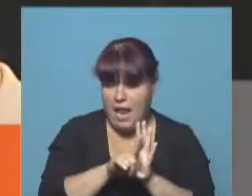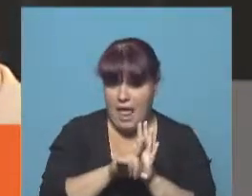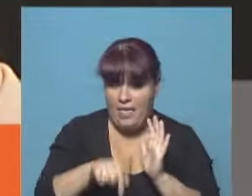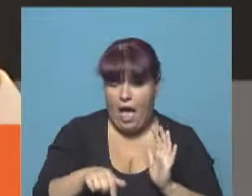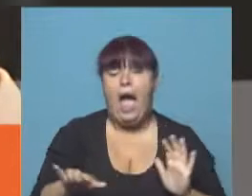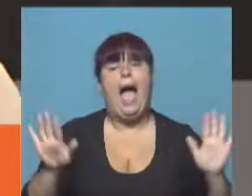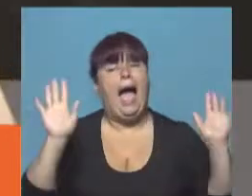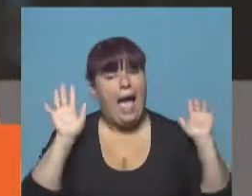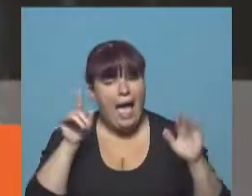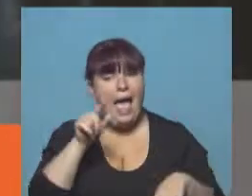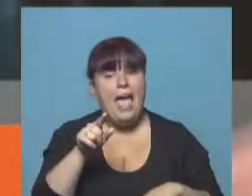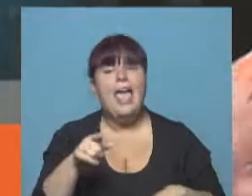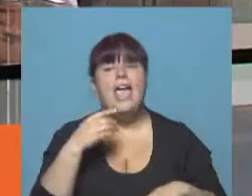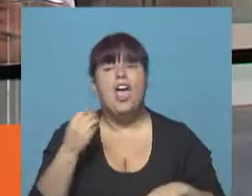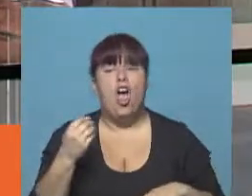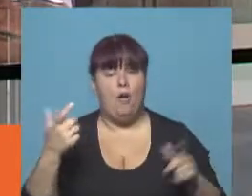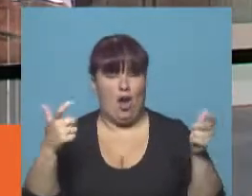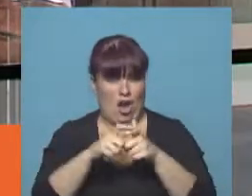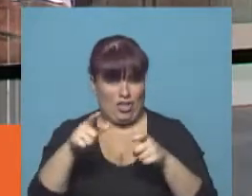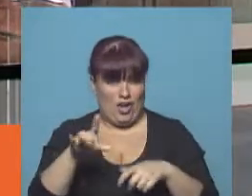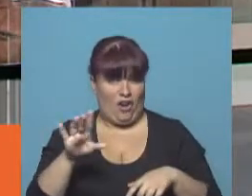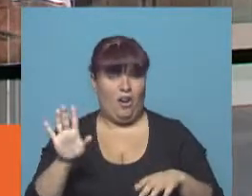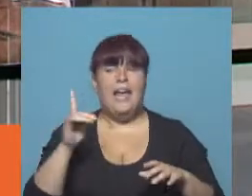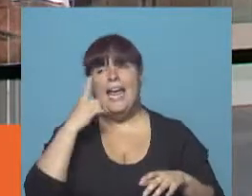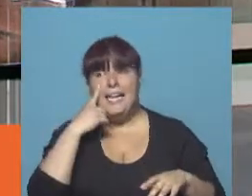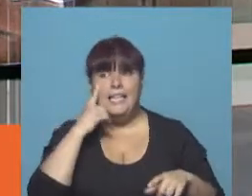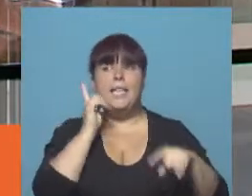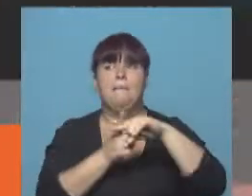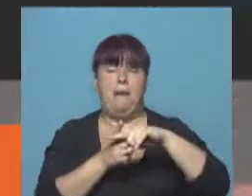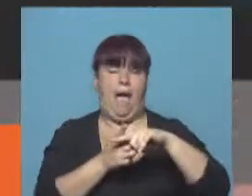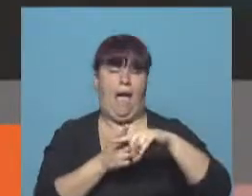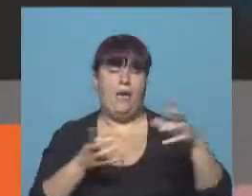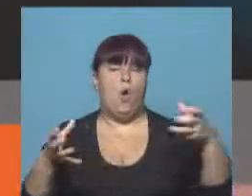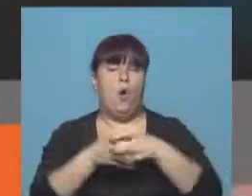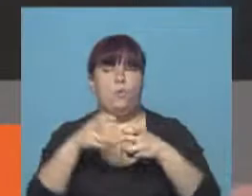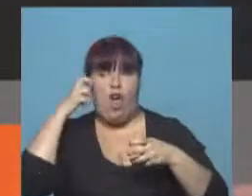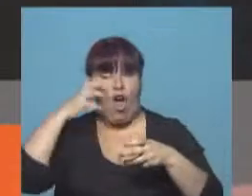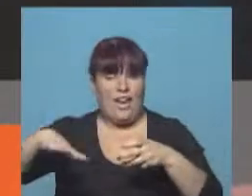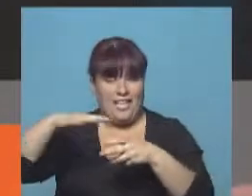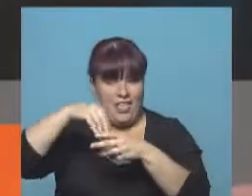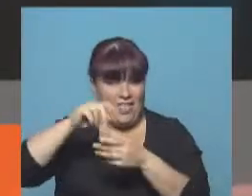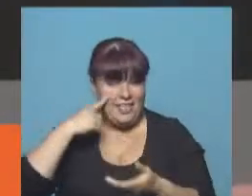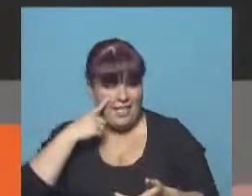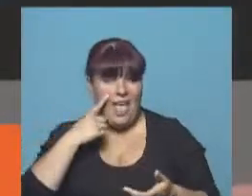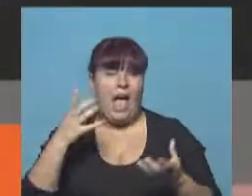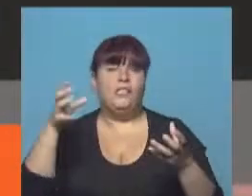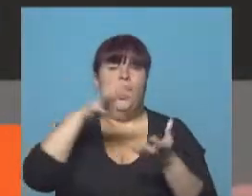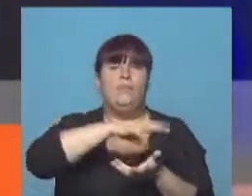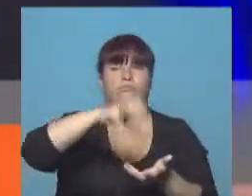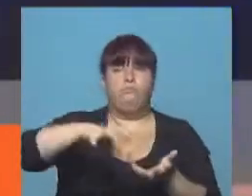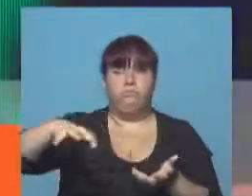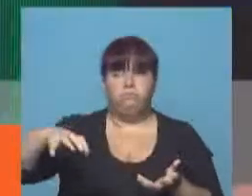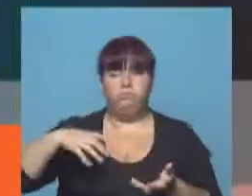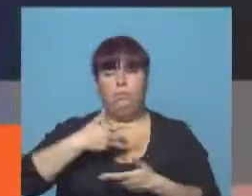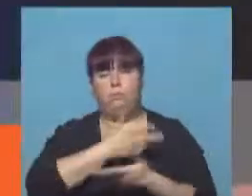actual. Ah, eso. ¿Qué tiene que ver el Consejo Deliberante? El intendente junto al Consejo Deliberante, las entidades de